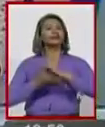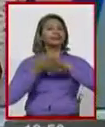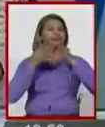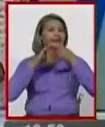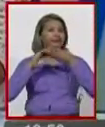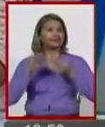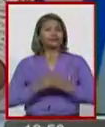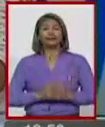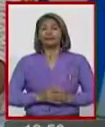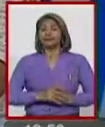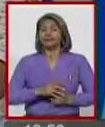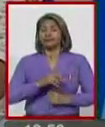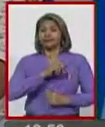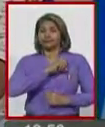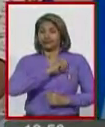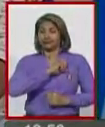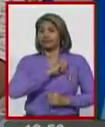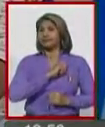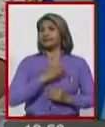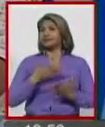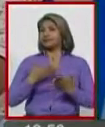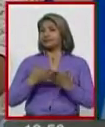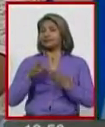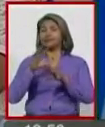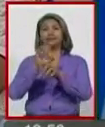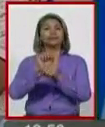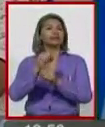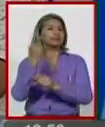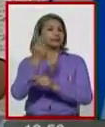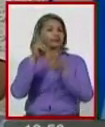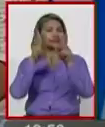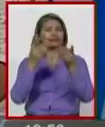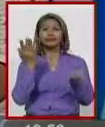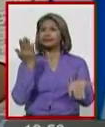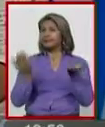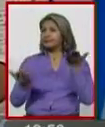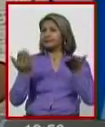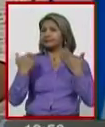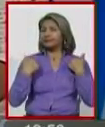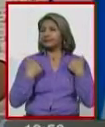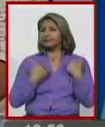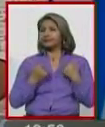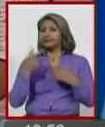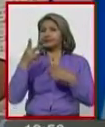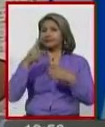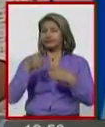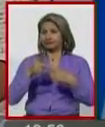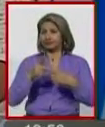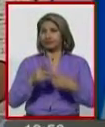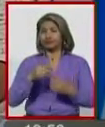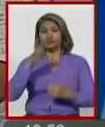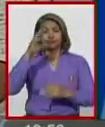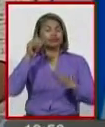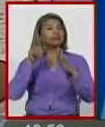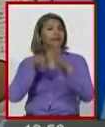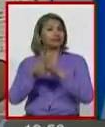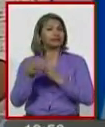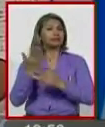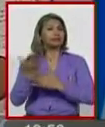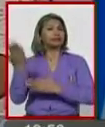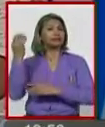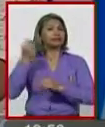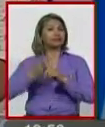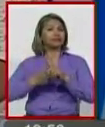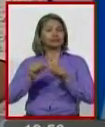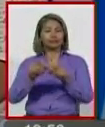y le contamos que la Fuerza Especial de Lucha contra el Crimen capturó a una persona que presuntamente habría participado de un homicidio el